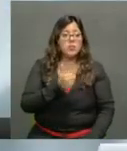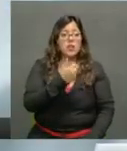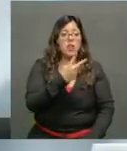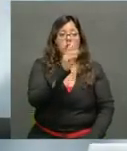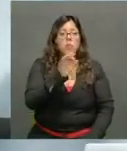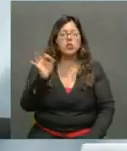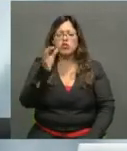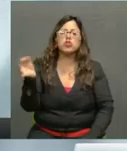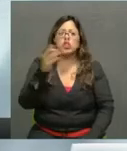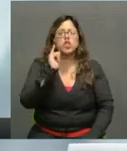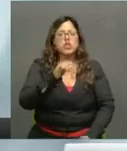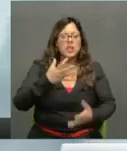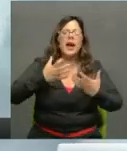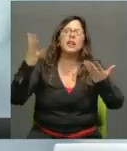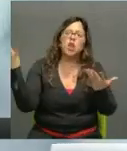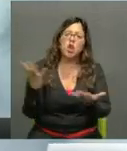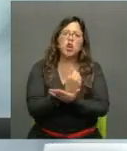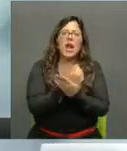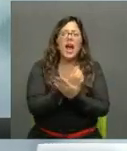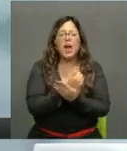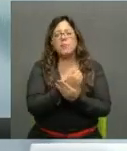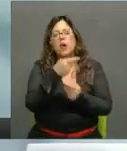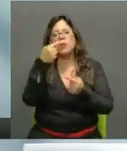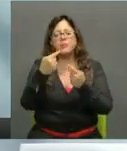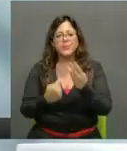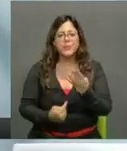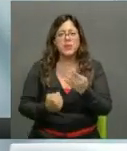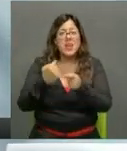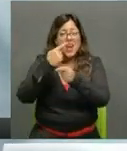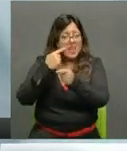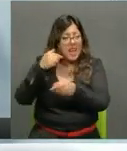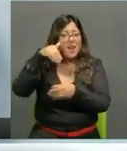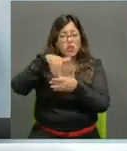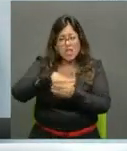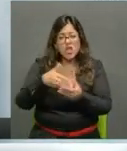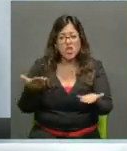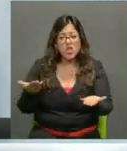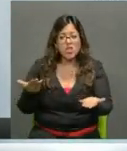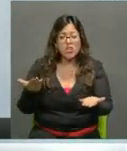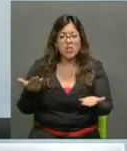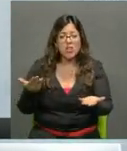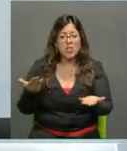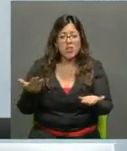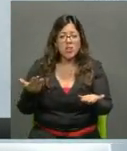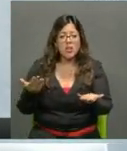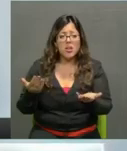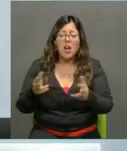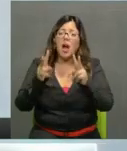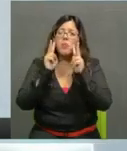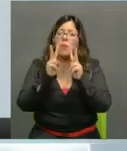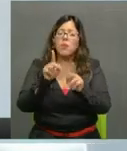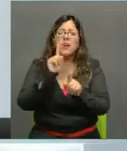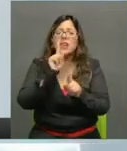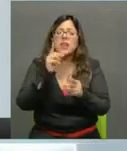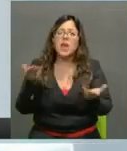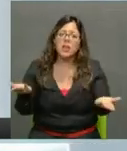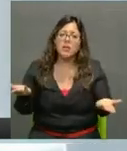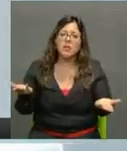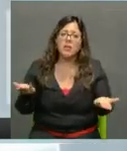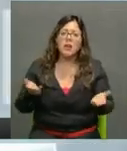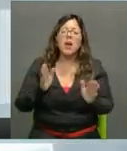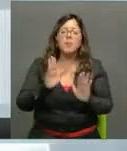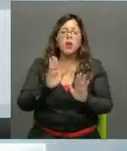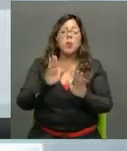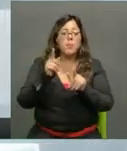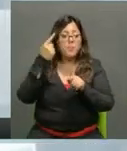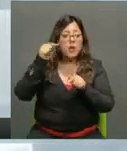el 60% y algo. ¿Es de él esa votación? Bueno, vamos a ver a quién pone. Ya, claro. Pero visto desde ese